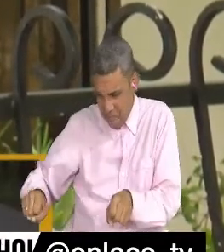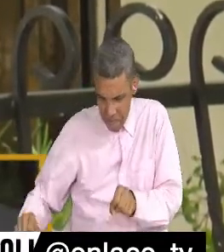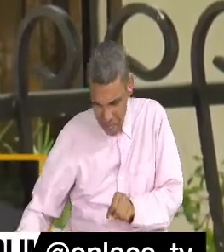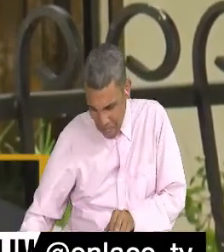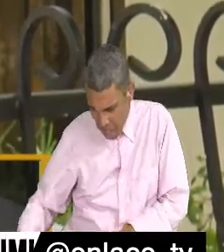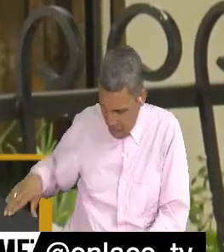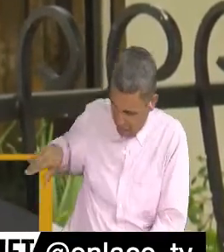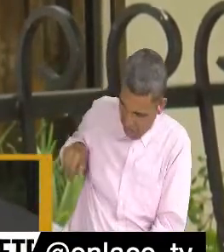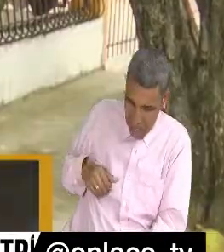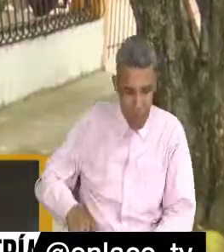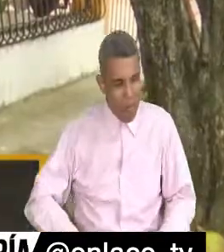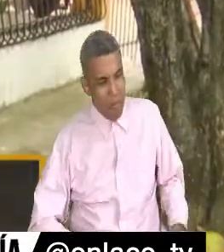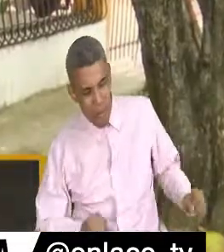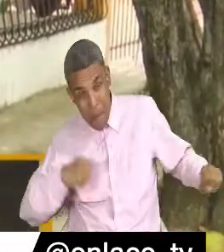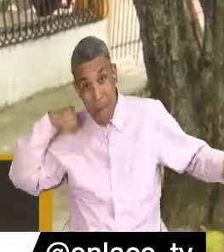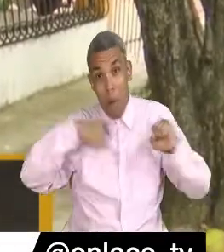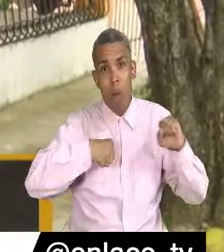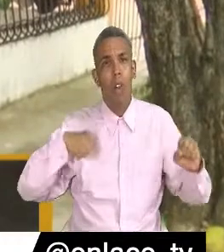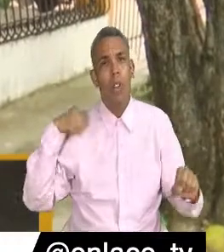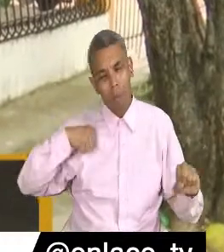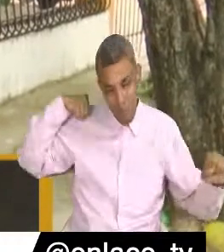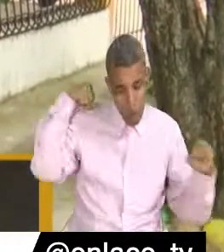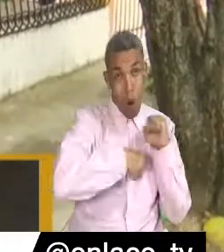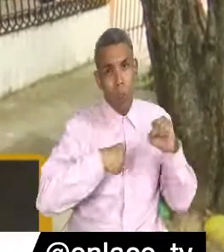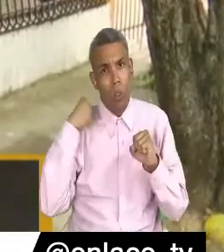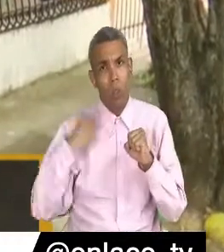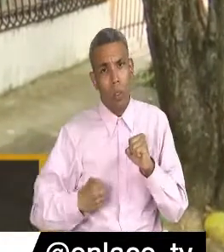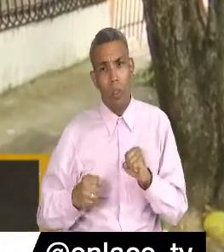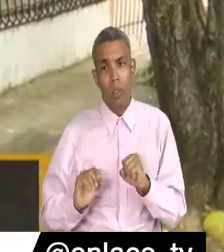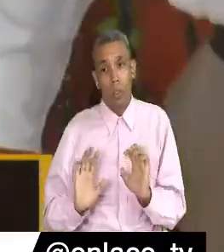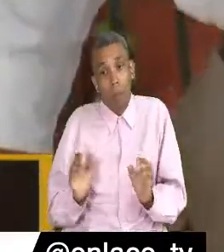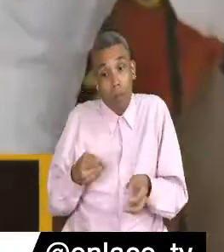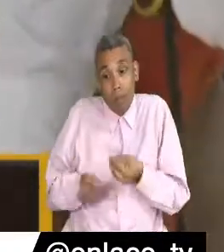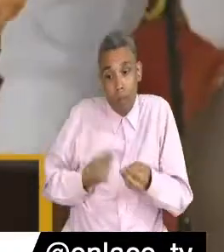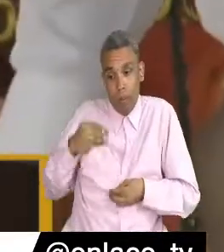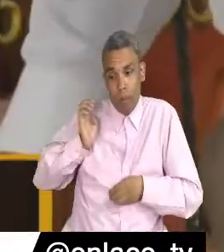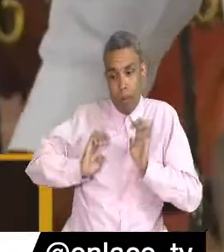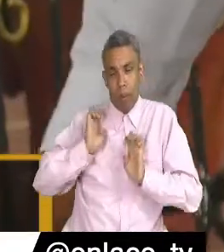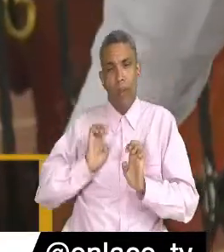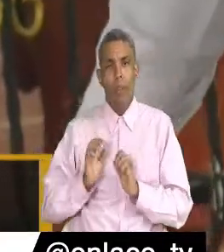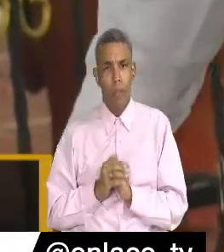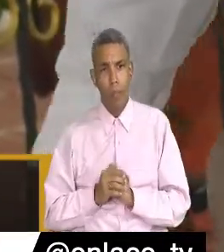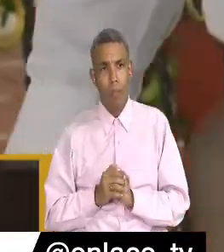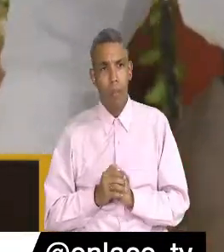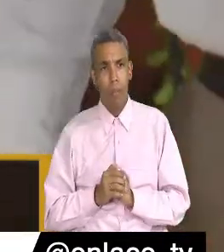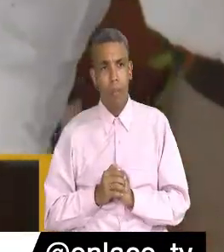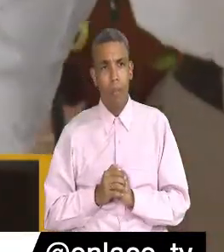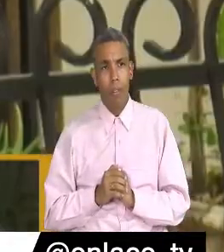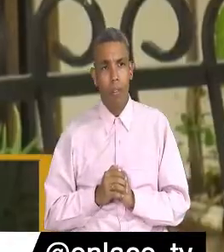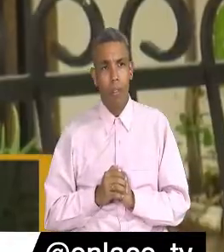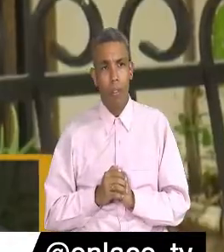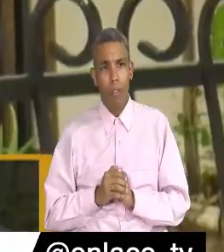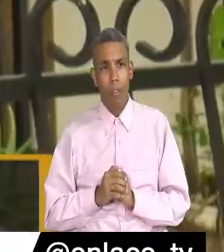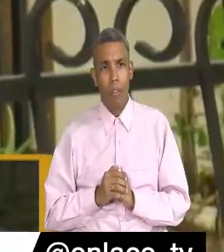vidrios los cargo abajo. Sostiene el comerciante que la persona herida trató de arrebatarle el machete, terminando cortado por él mismo.